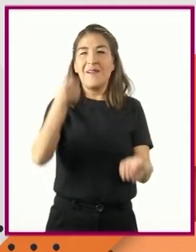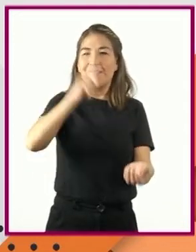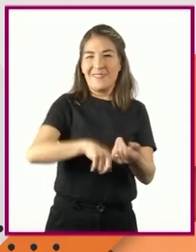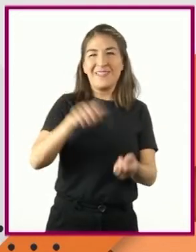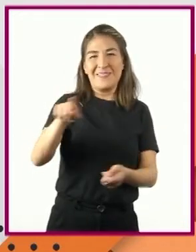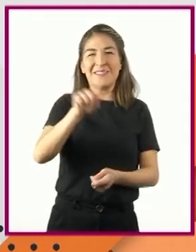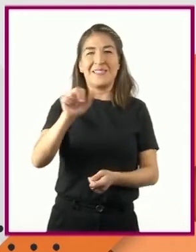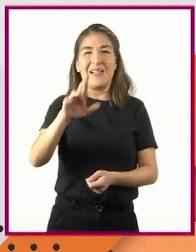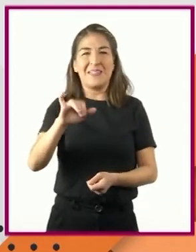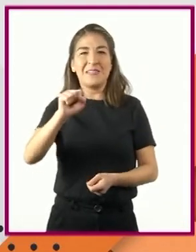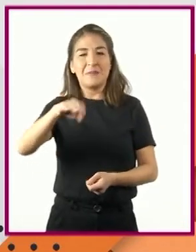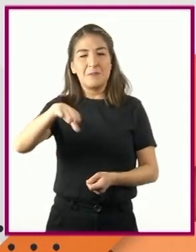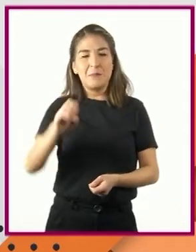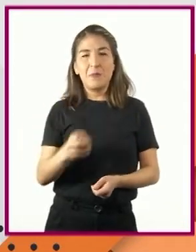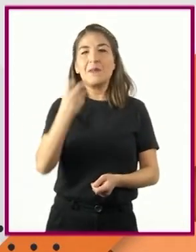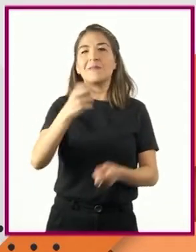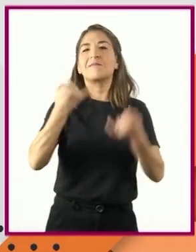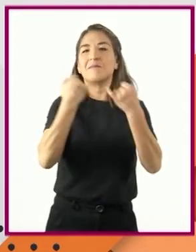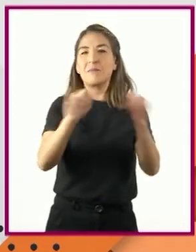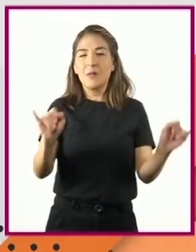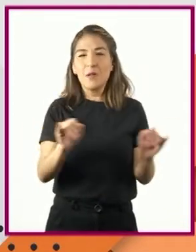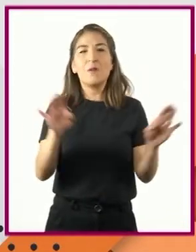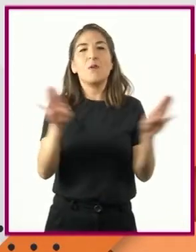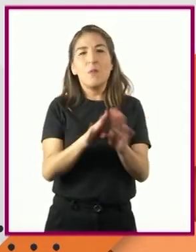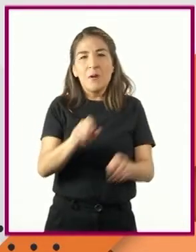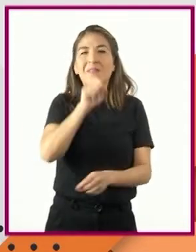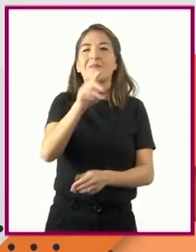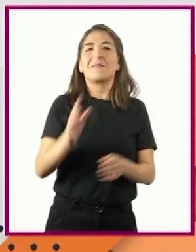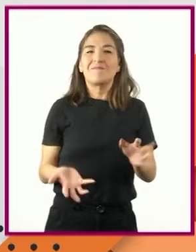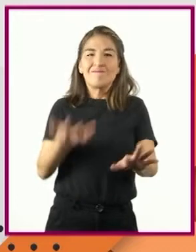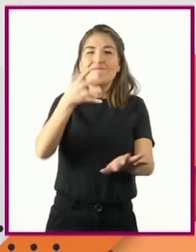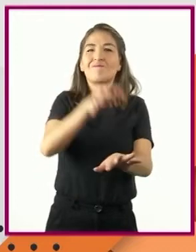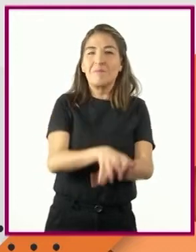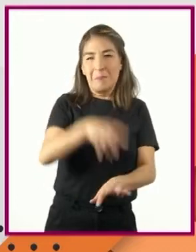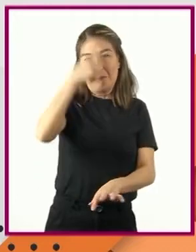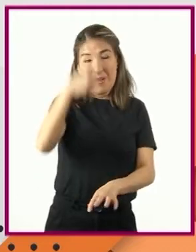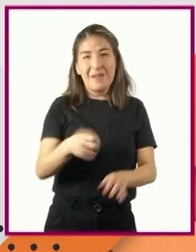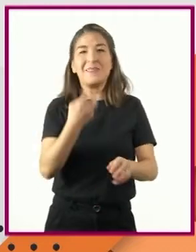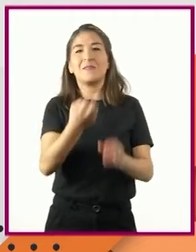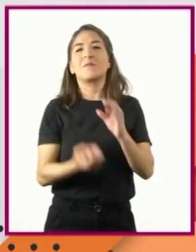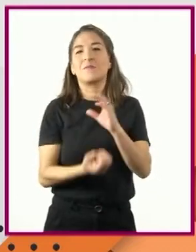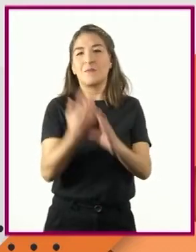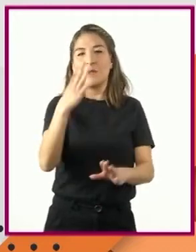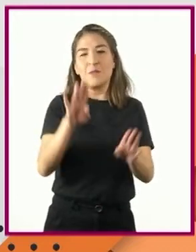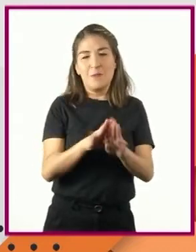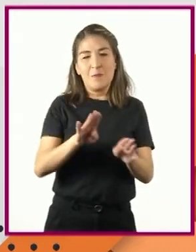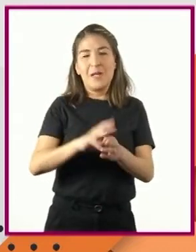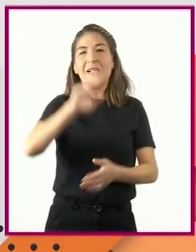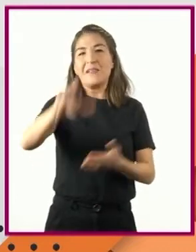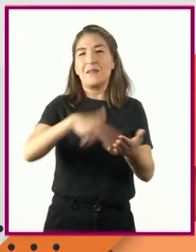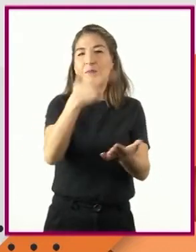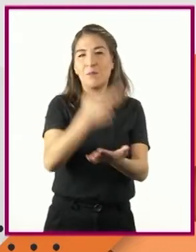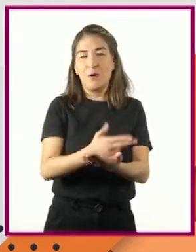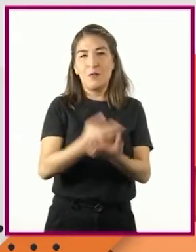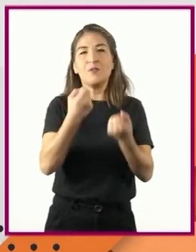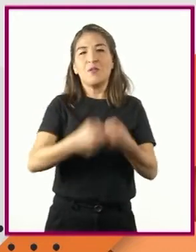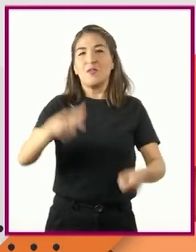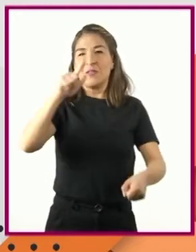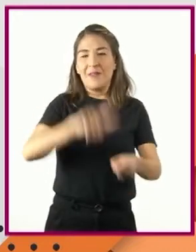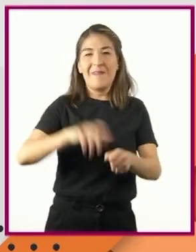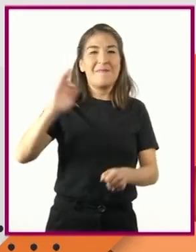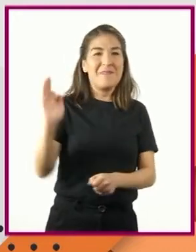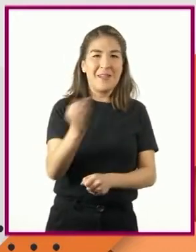zarismo la libertad de independizarse o de integrarse a la recién creada República Socialista